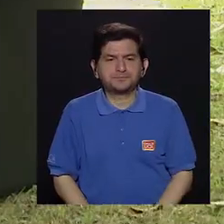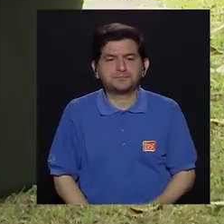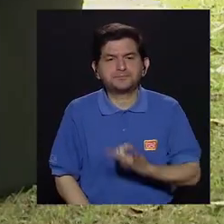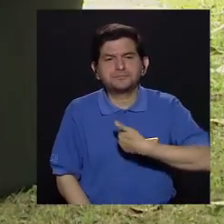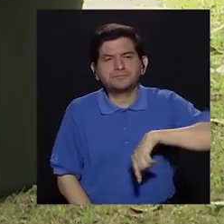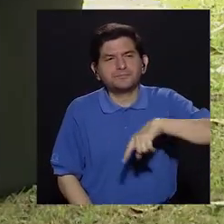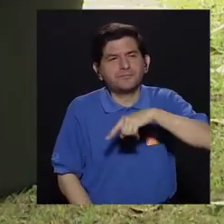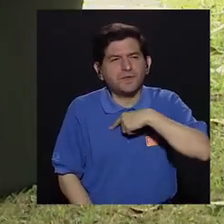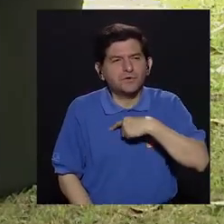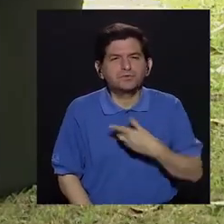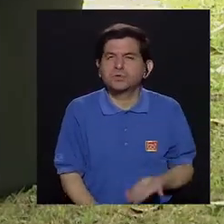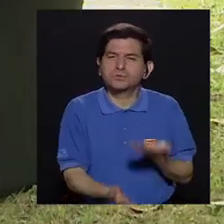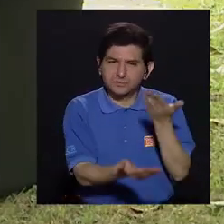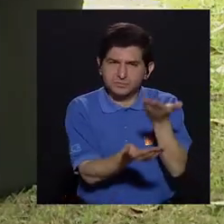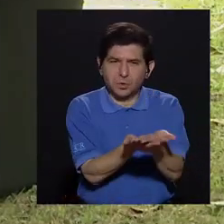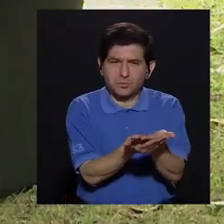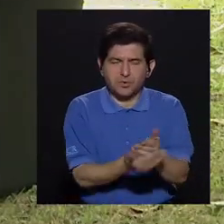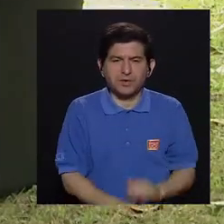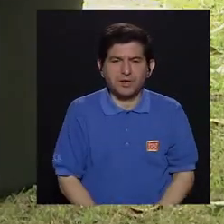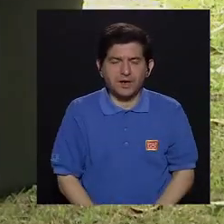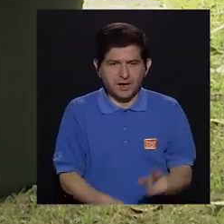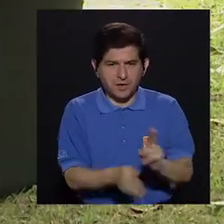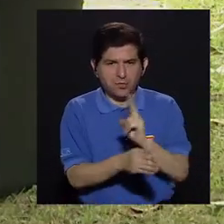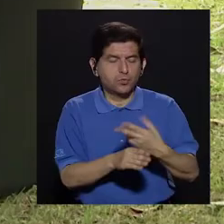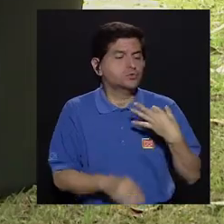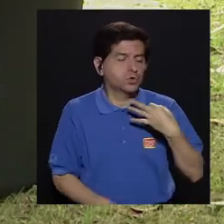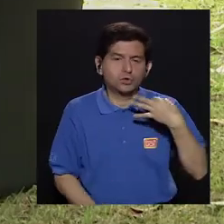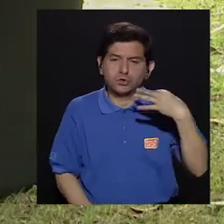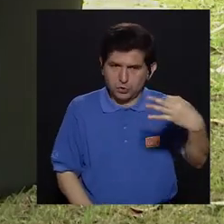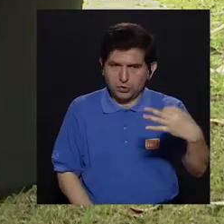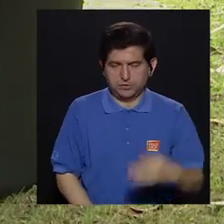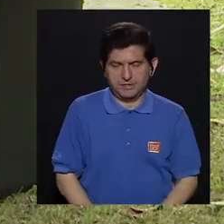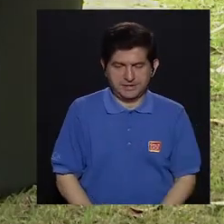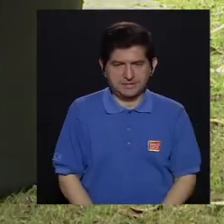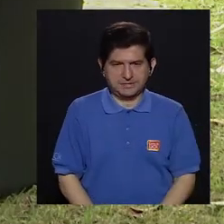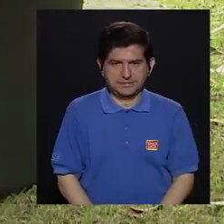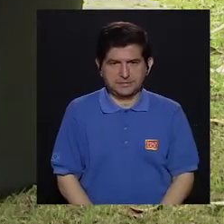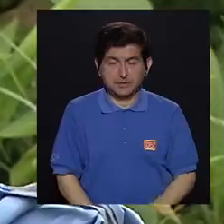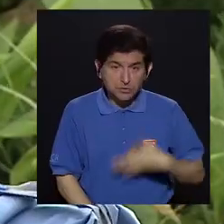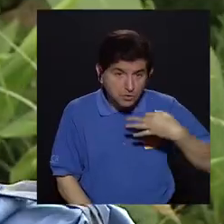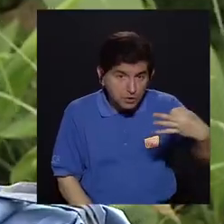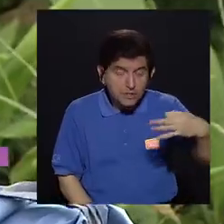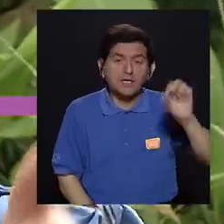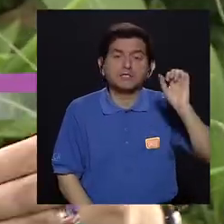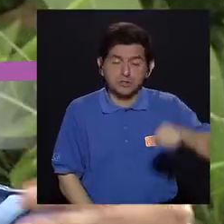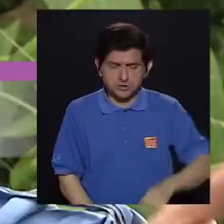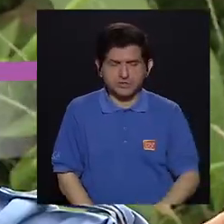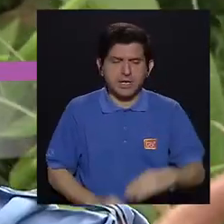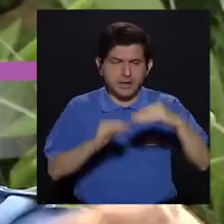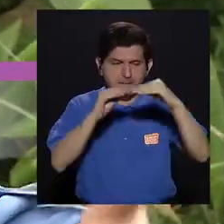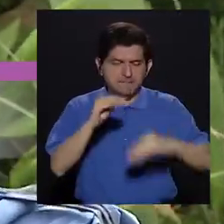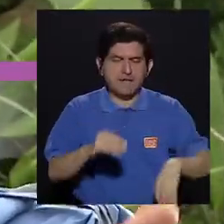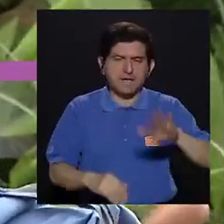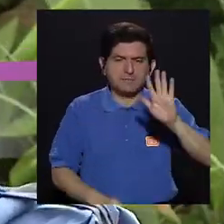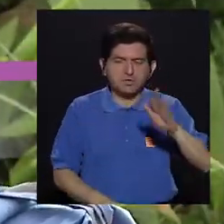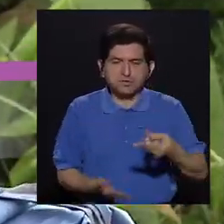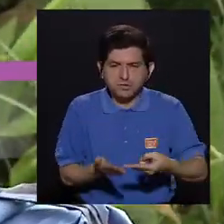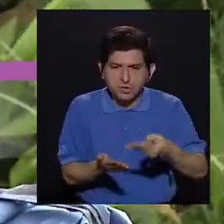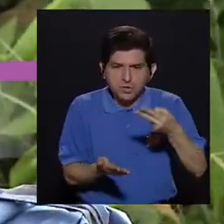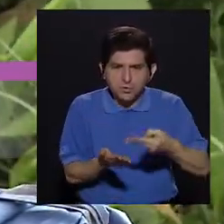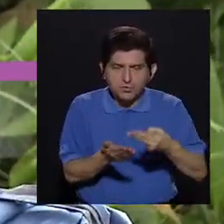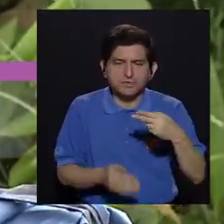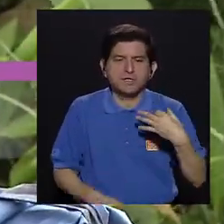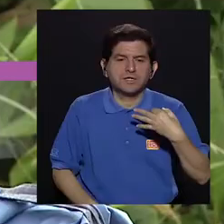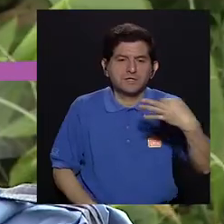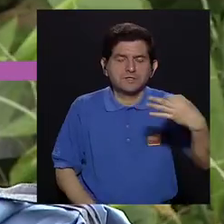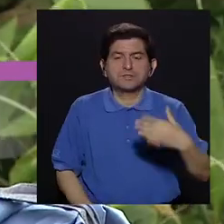Bueno, nosotros proponemos que el consumo sea diario. Diario. Diario. Y un mínimo de 5 cucharadas